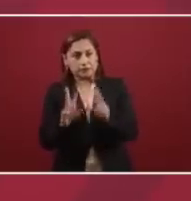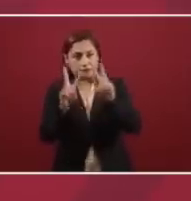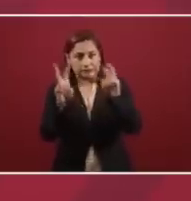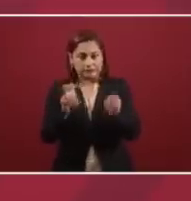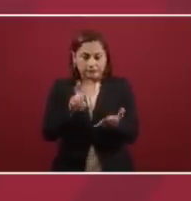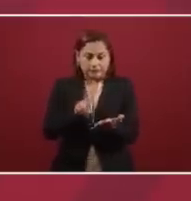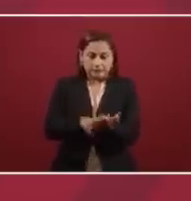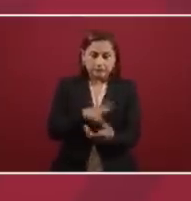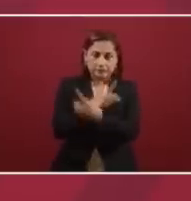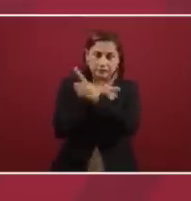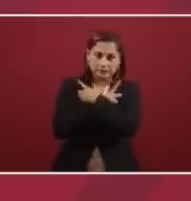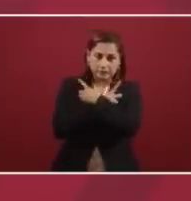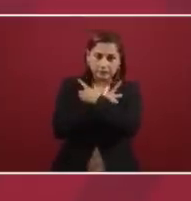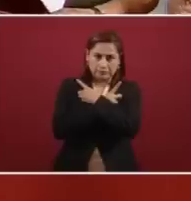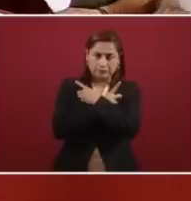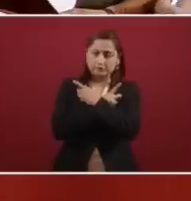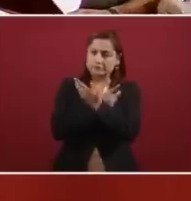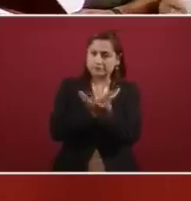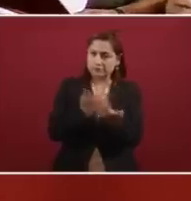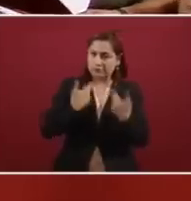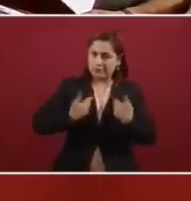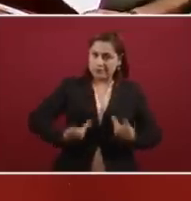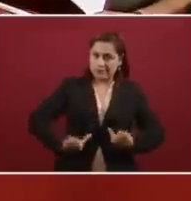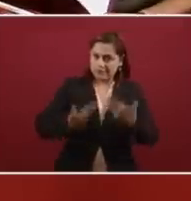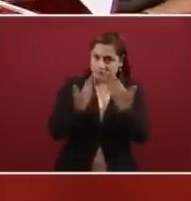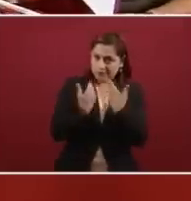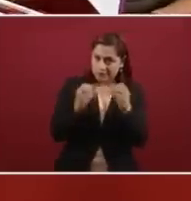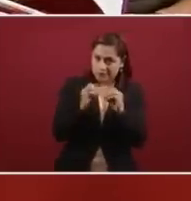hacerle daño al prójimo